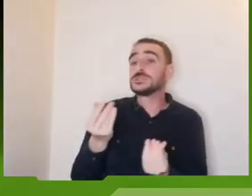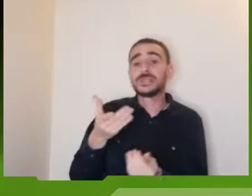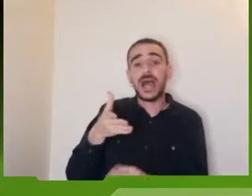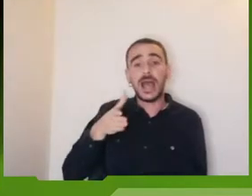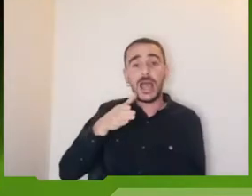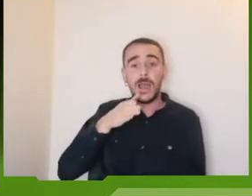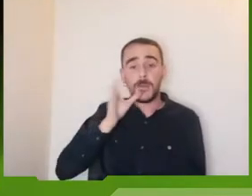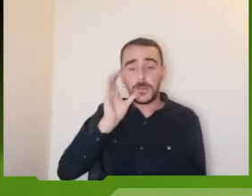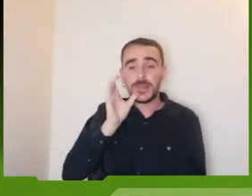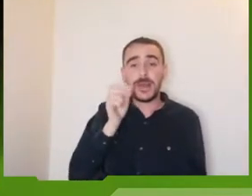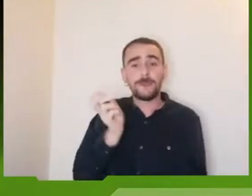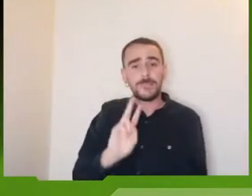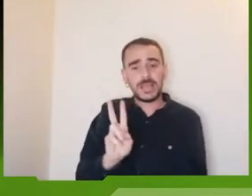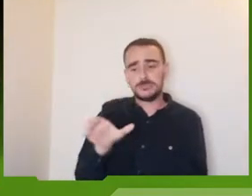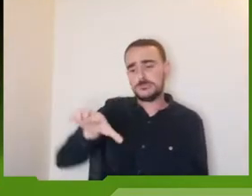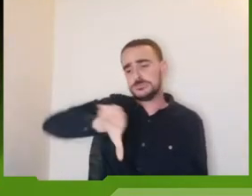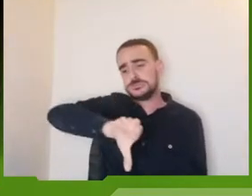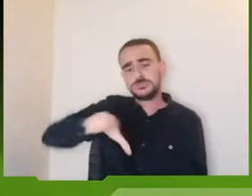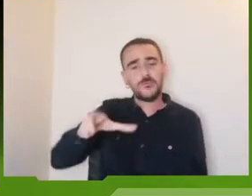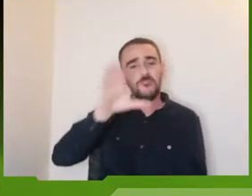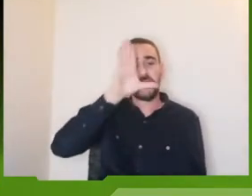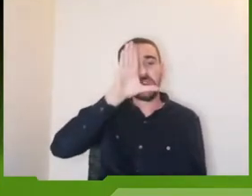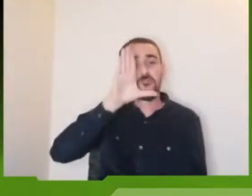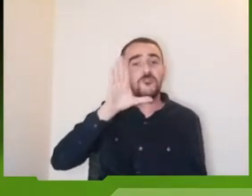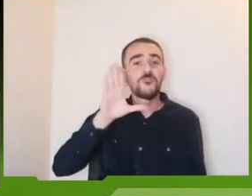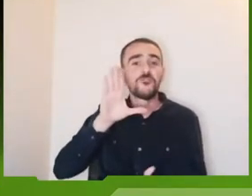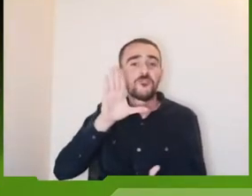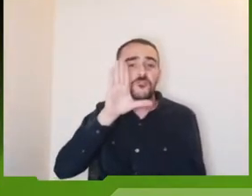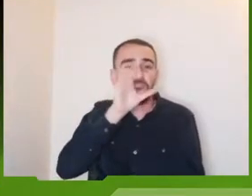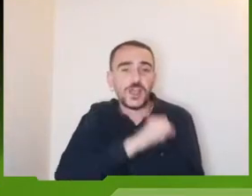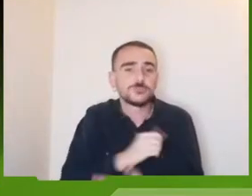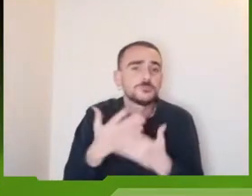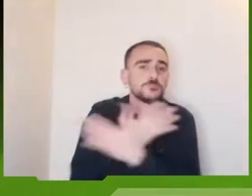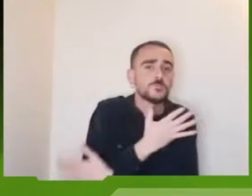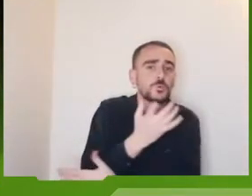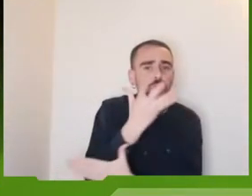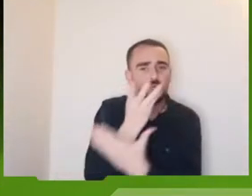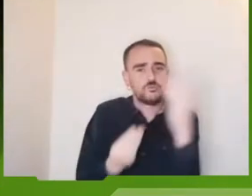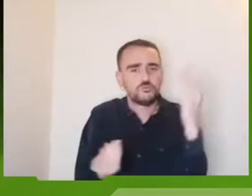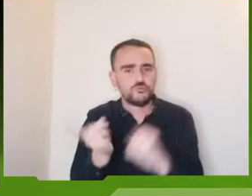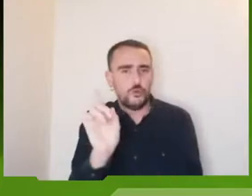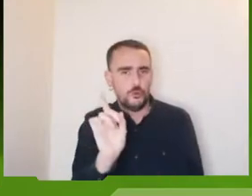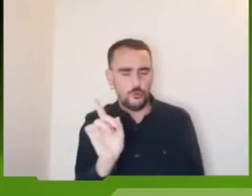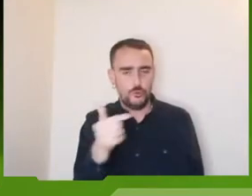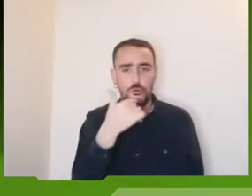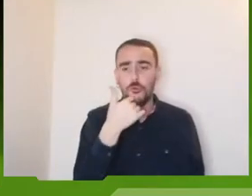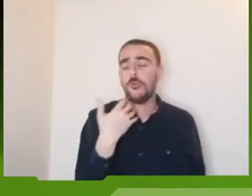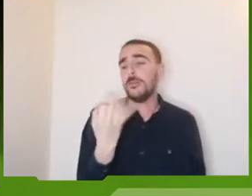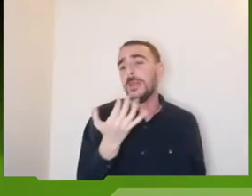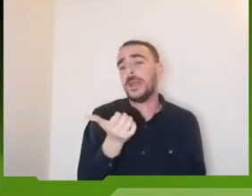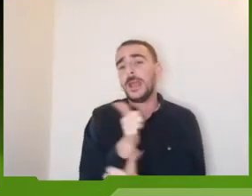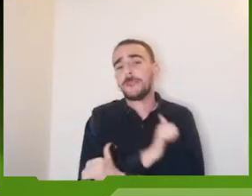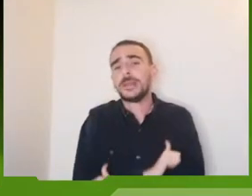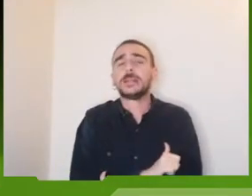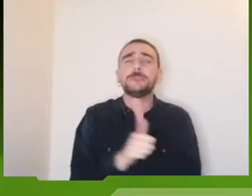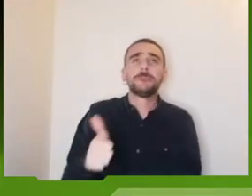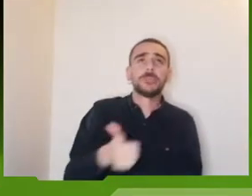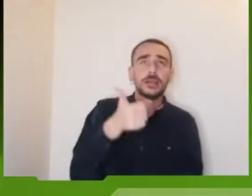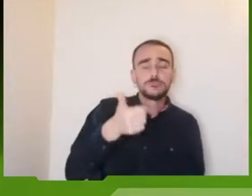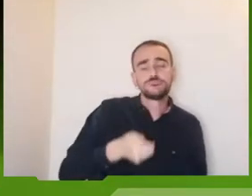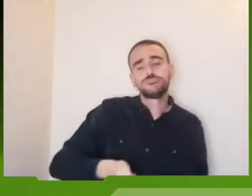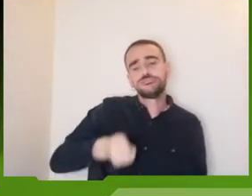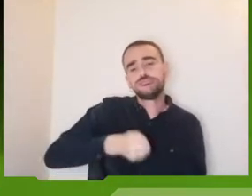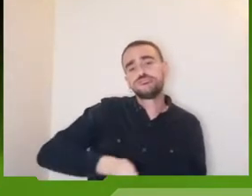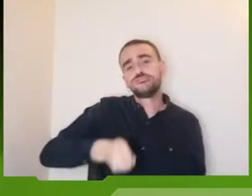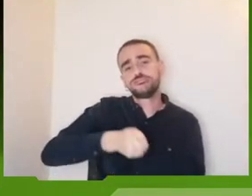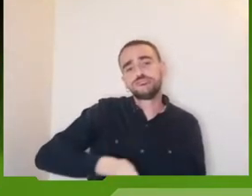evapore más, más rato, a fuego más fuerte. Ese no es el problema. Pero yo creo que es guay como